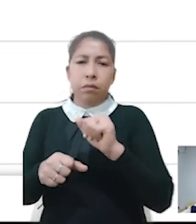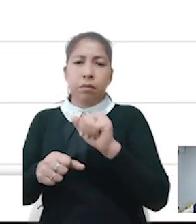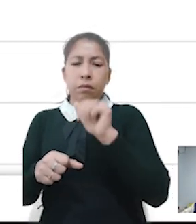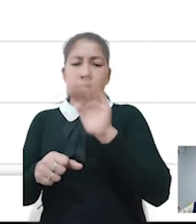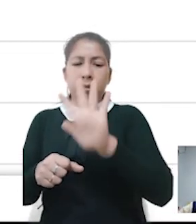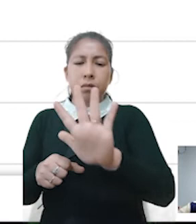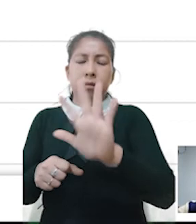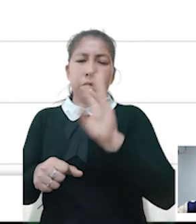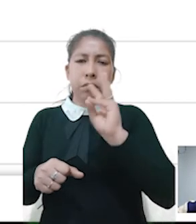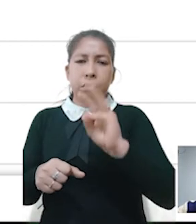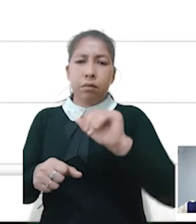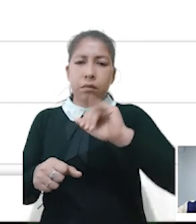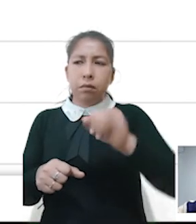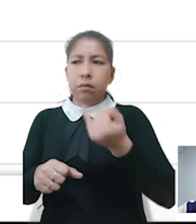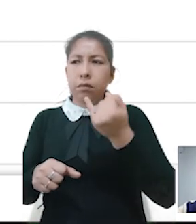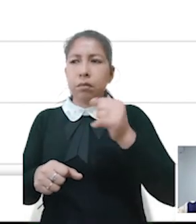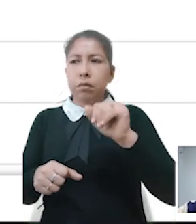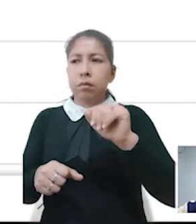56.31 grados. Anoto